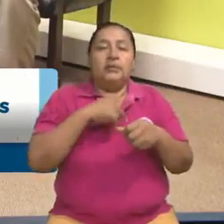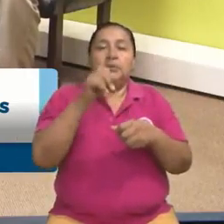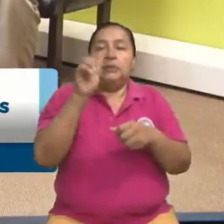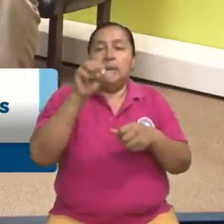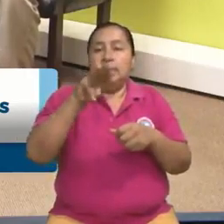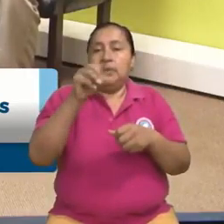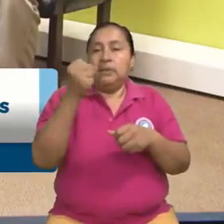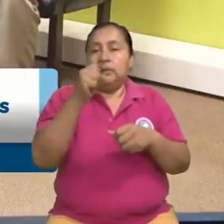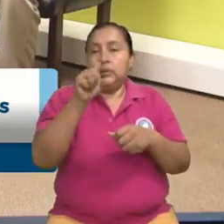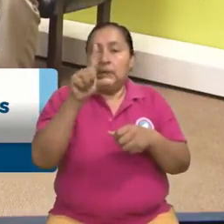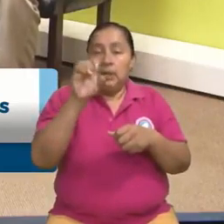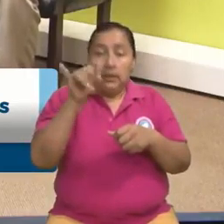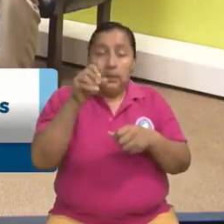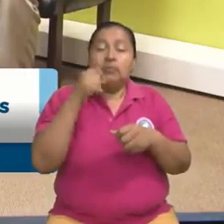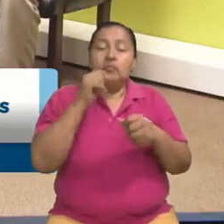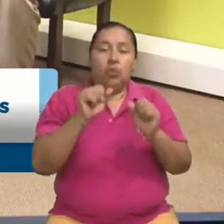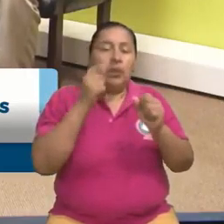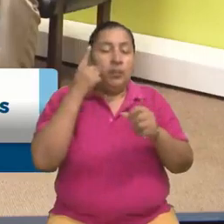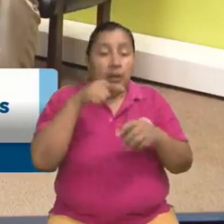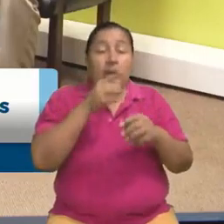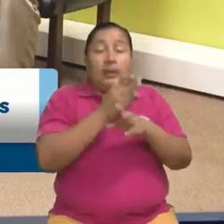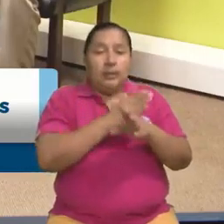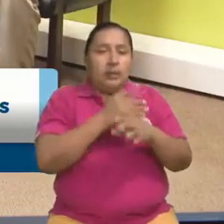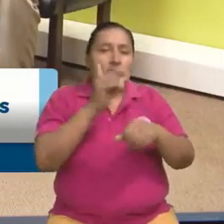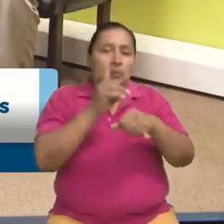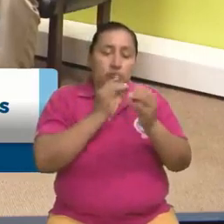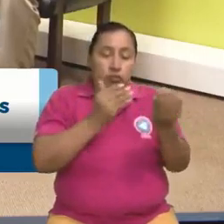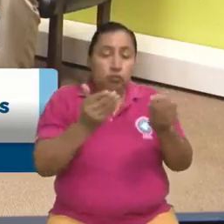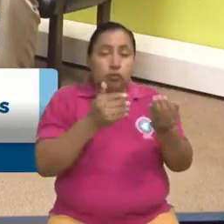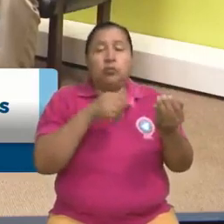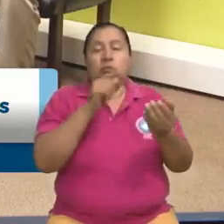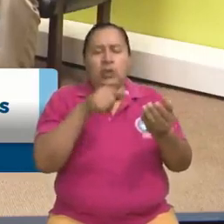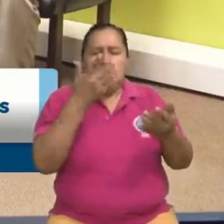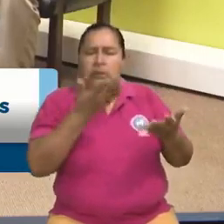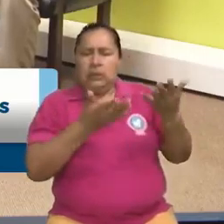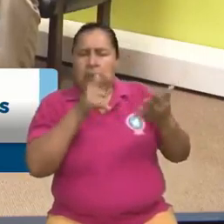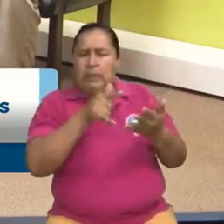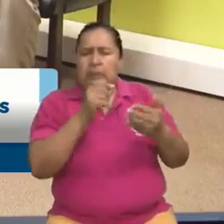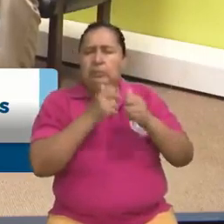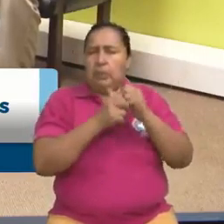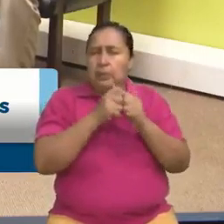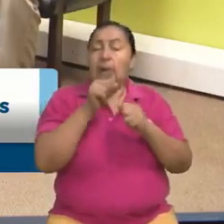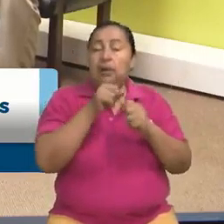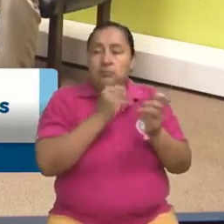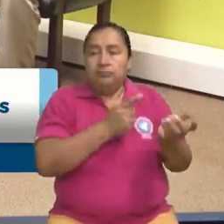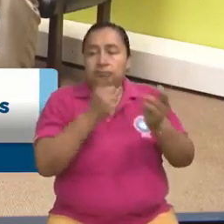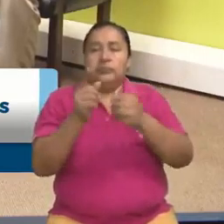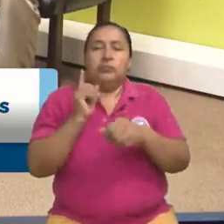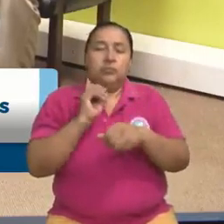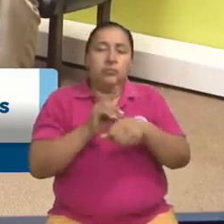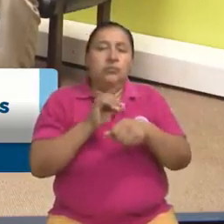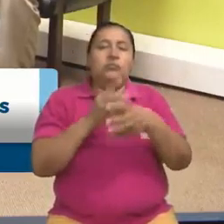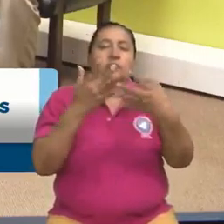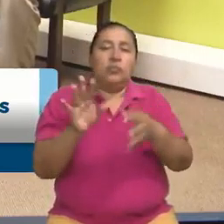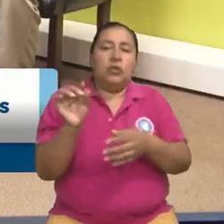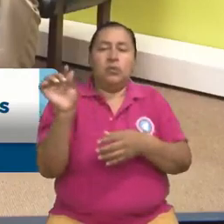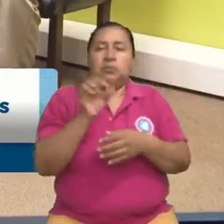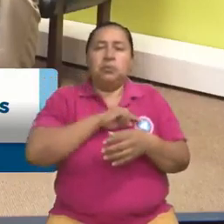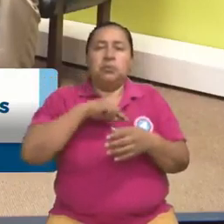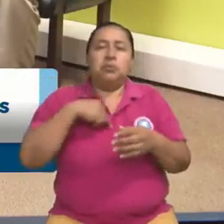se envíen de manera oportuna a los pacientes, que ellos sospechen alguna cardiopatía y pues nosotros ya estamos cerca